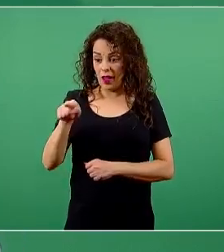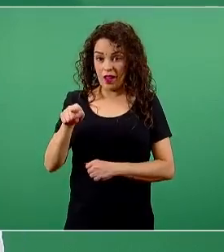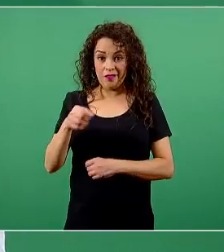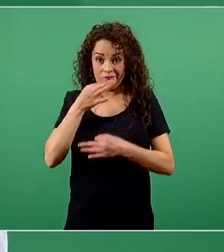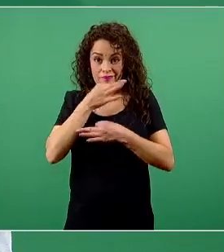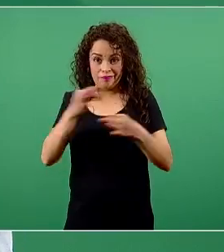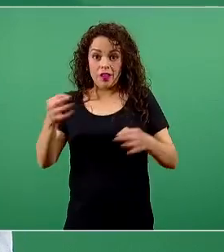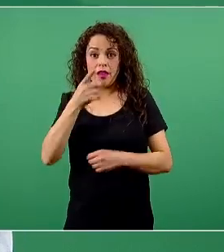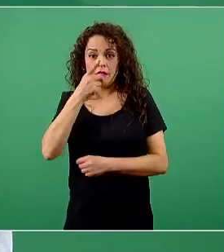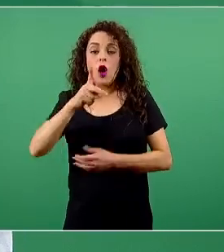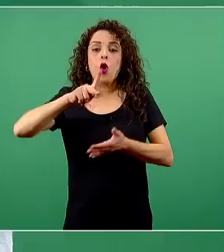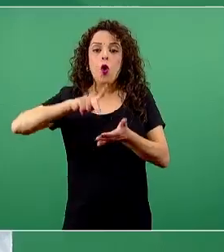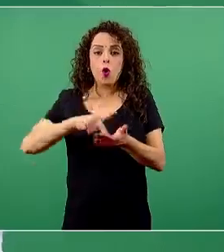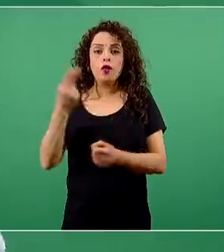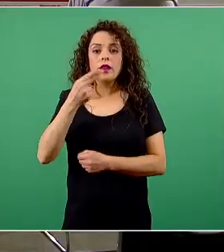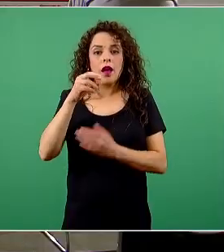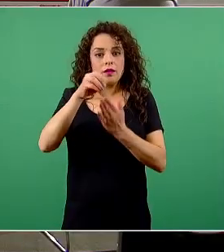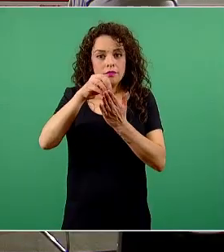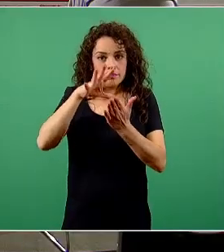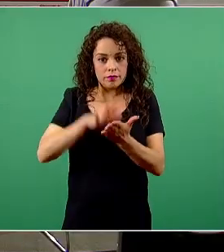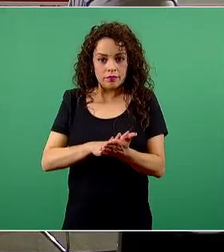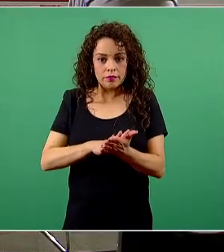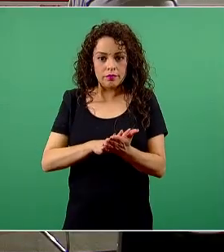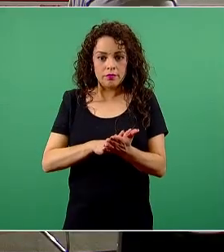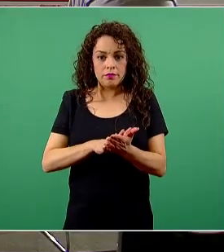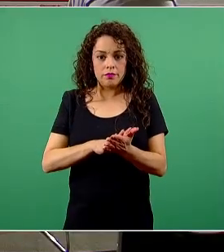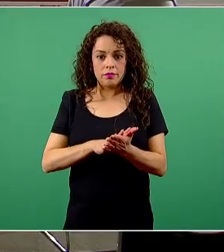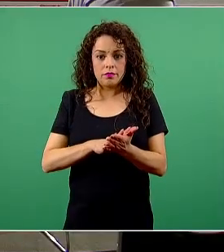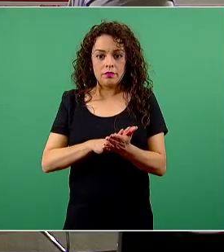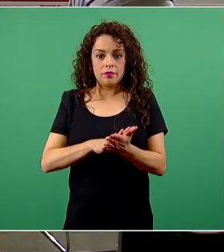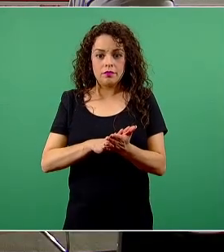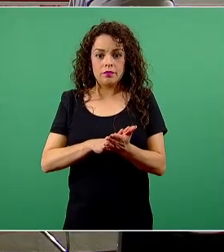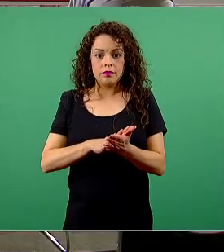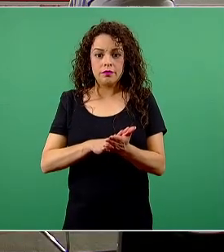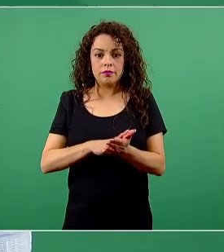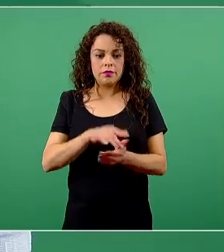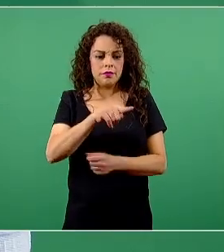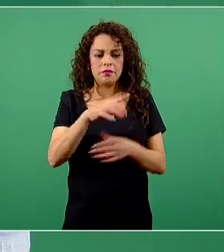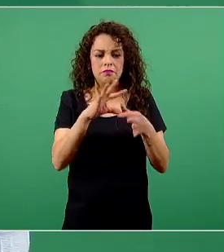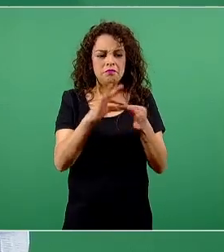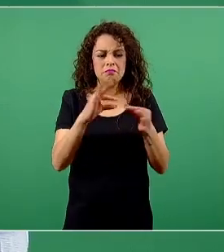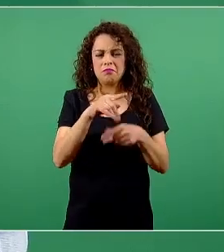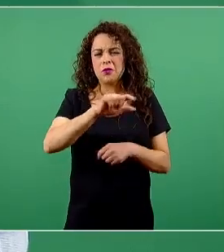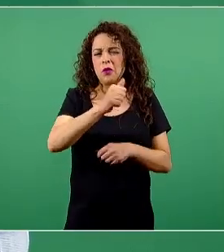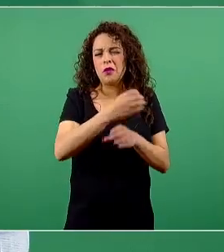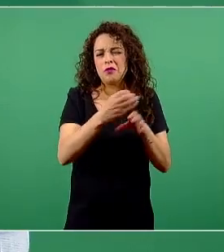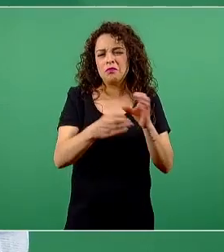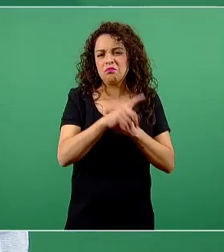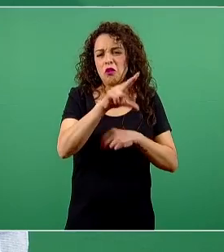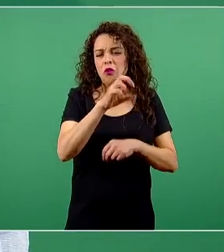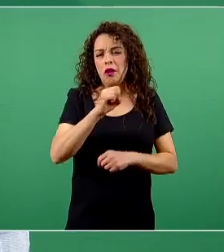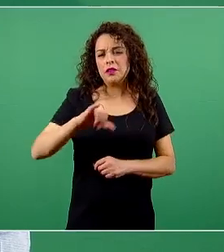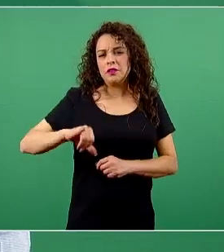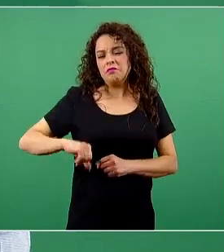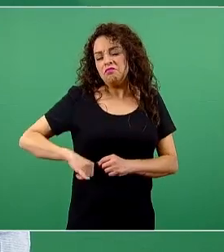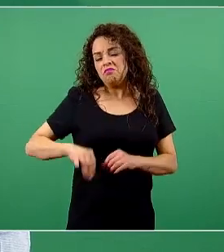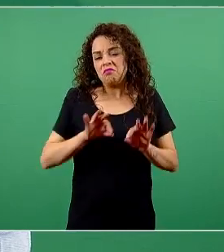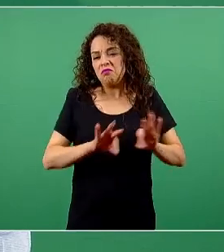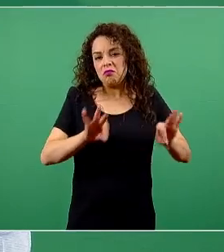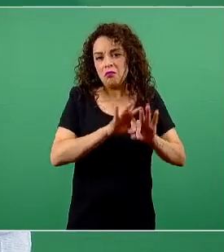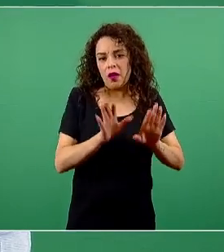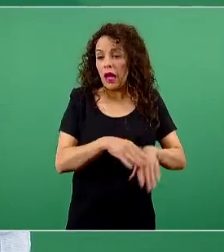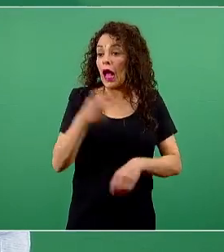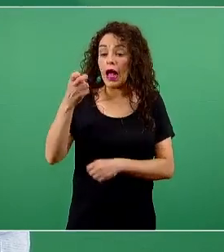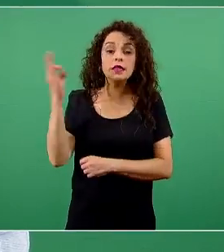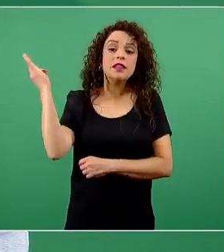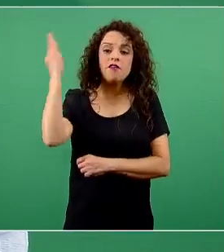deben volver a registrarse y explica algo que no tiene ningún sentido. Esto es falso. Hoy por la tarde o un